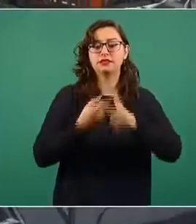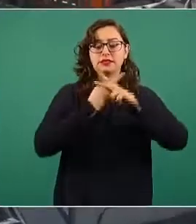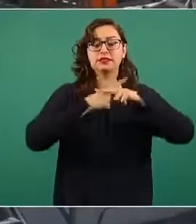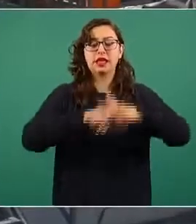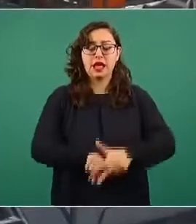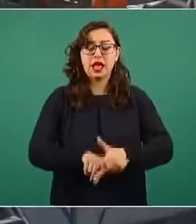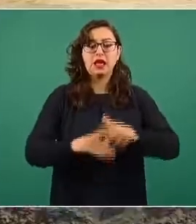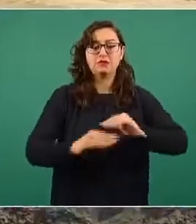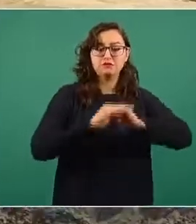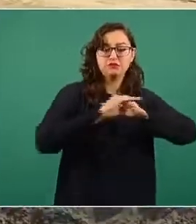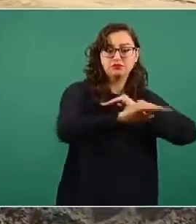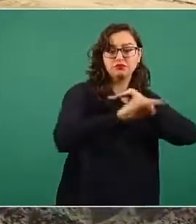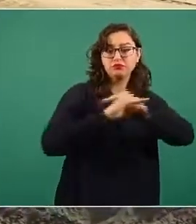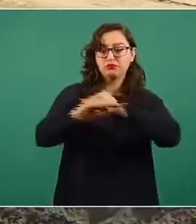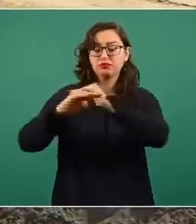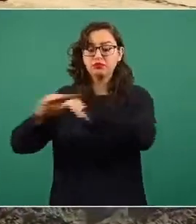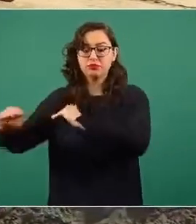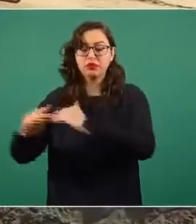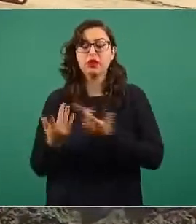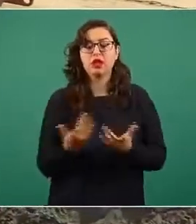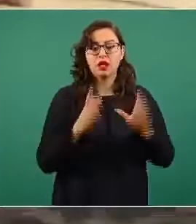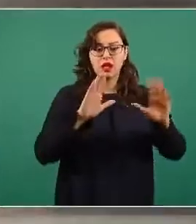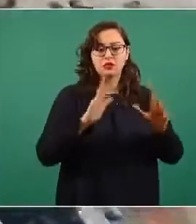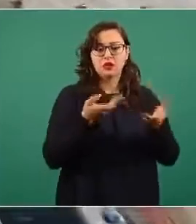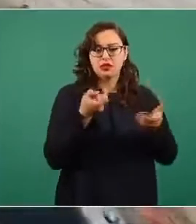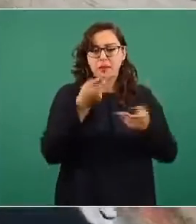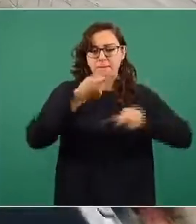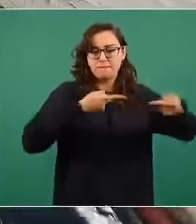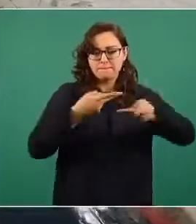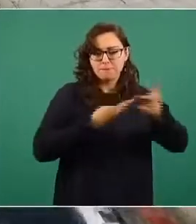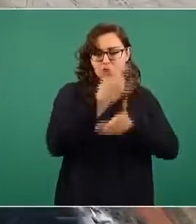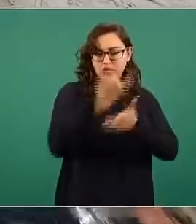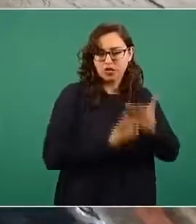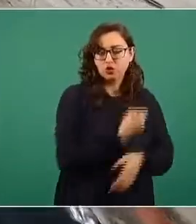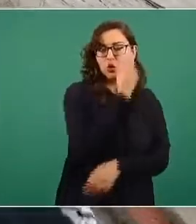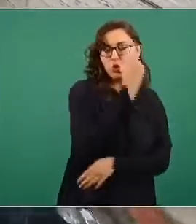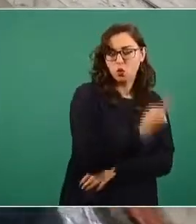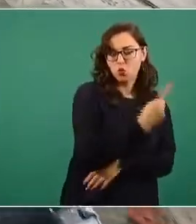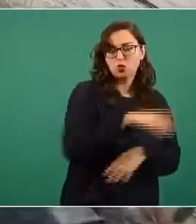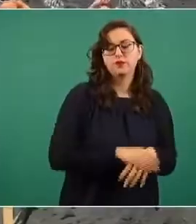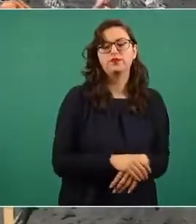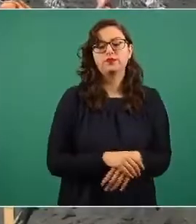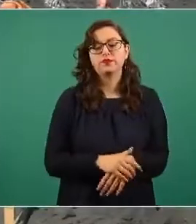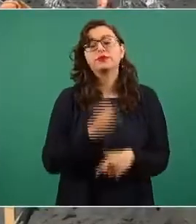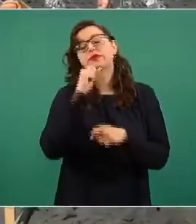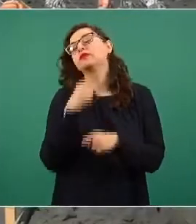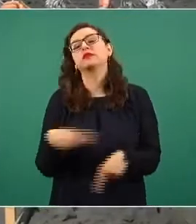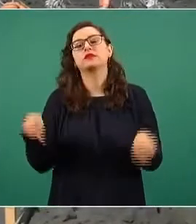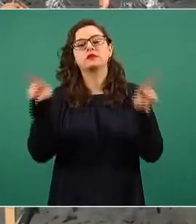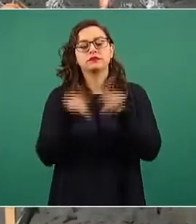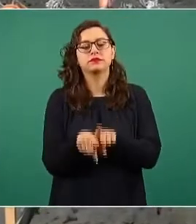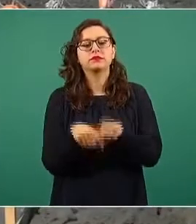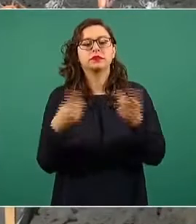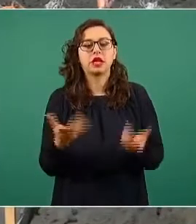el paquete 1 a cargo de ICA Fluor. Continúa la construcción de las cimentaciones superficiales de los